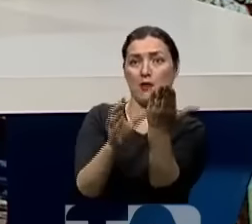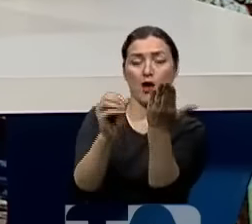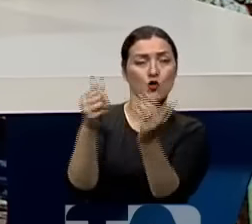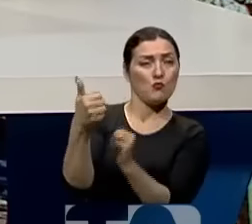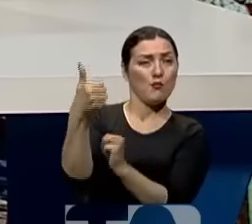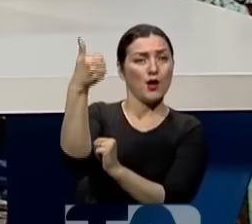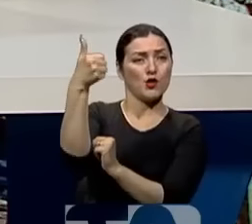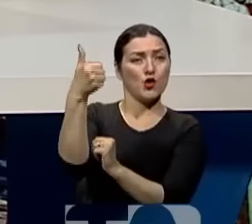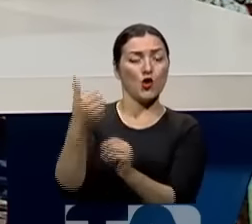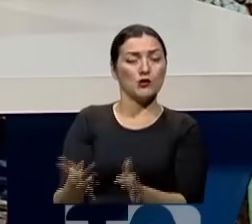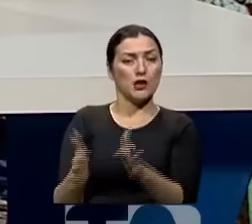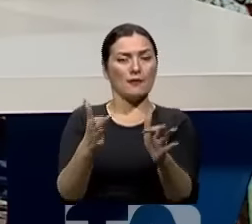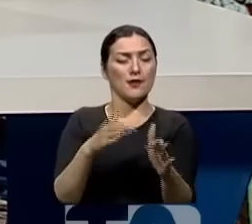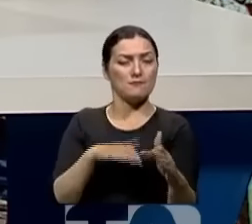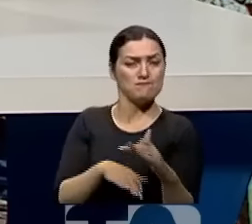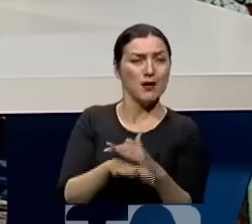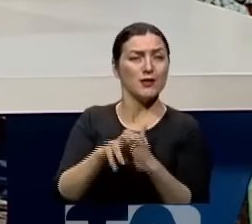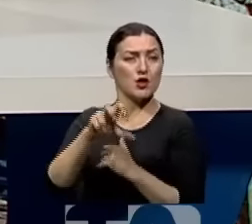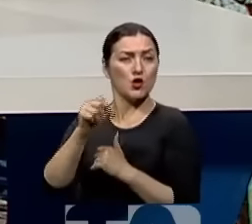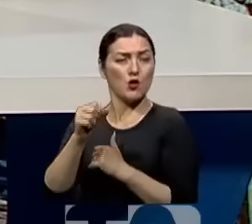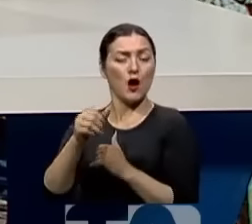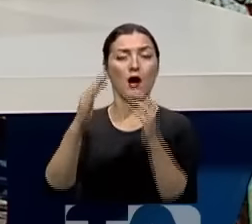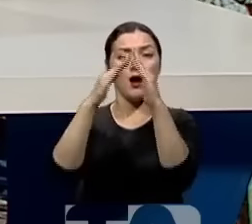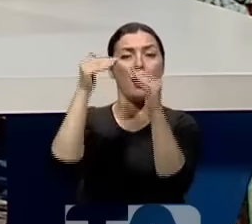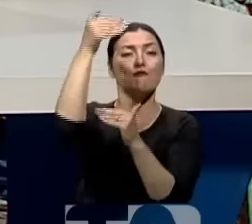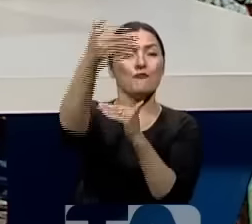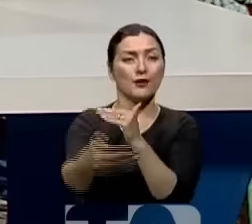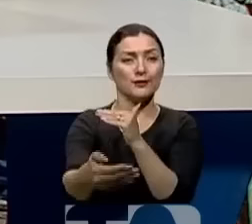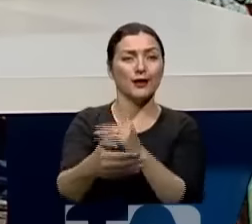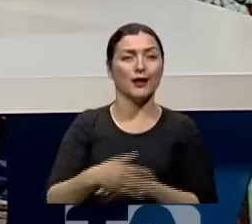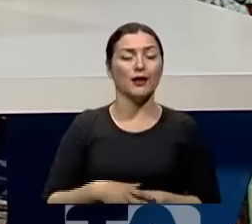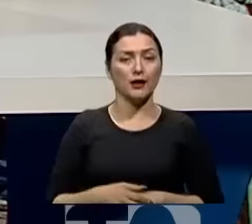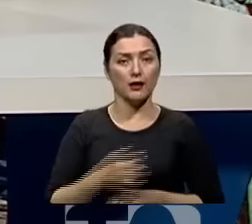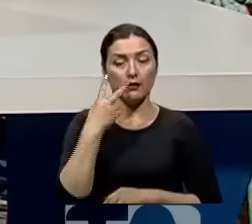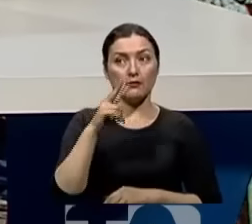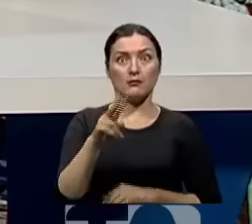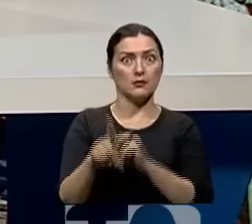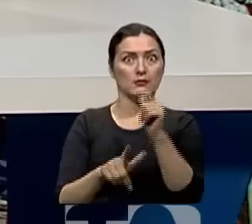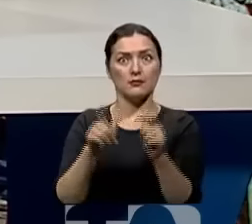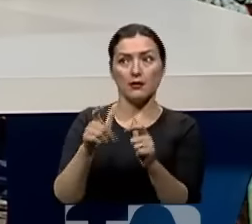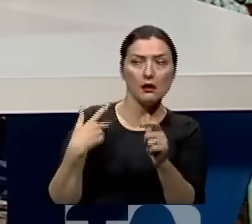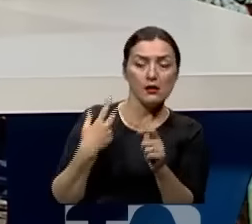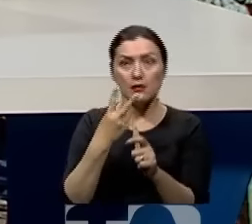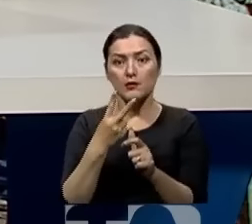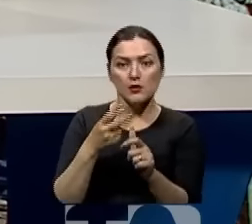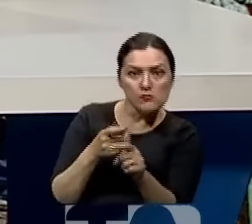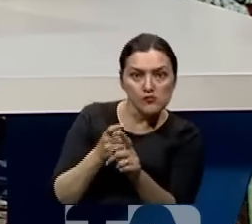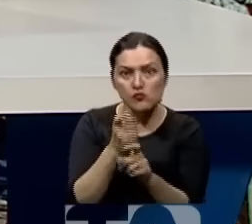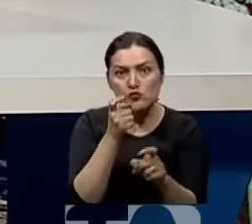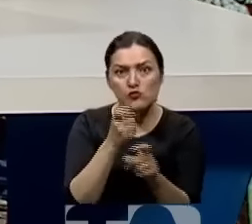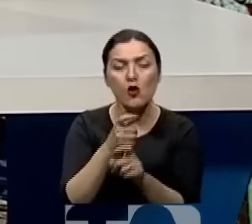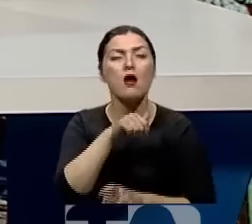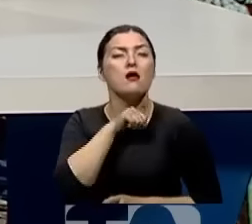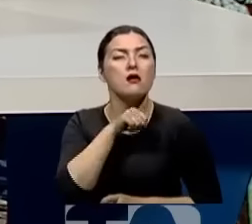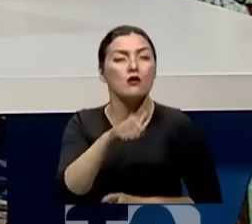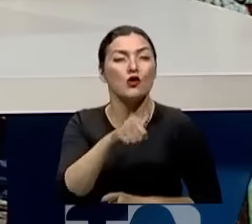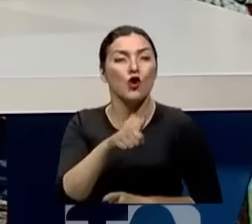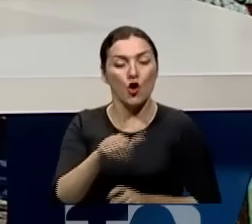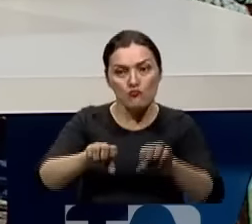de un intento de robo frente a su hogar. Los moradores del sector capturaron al delincuente y además quemaron